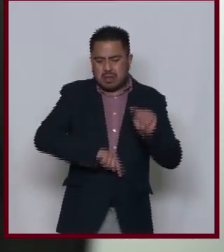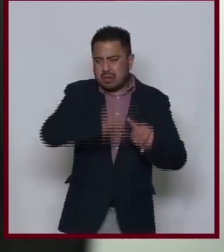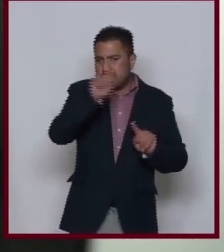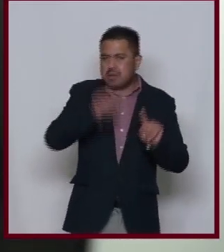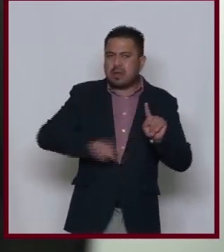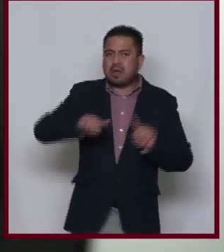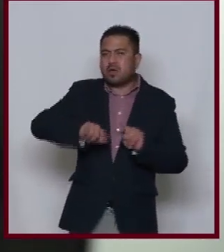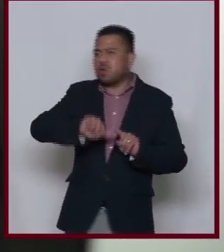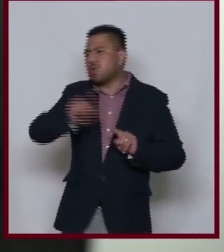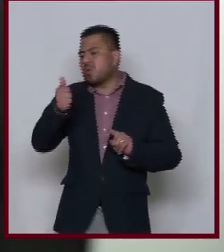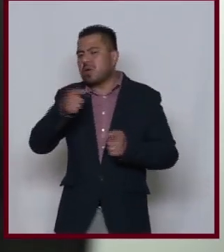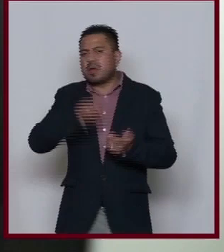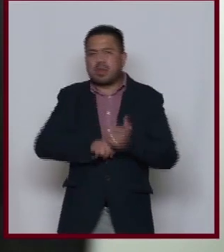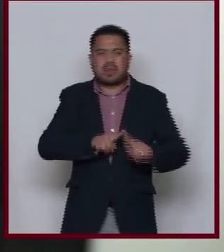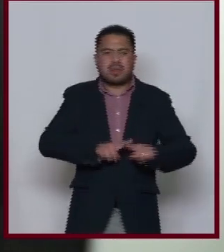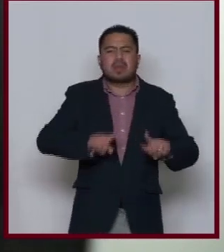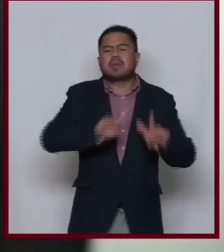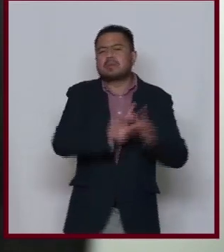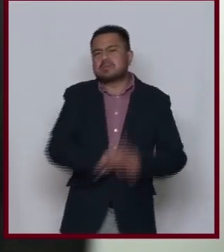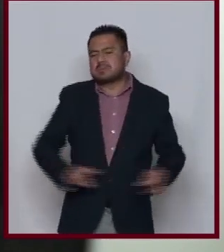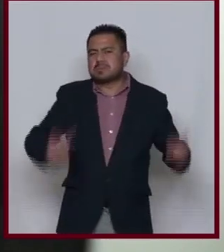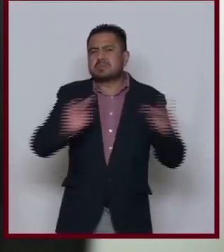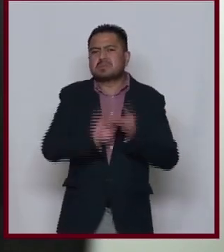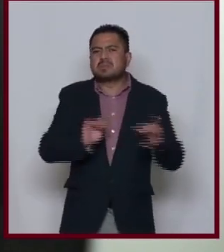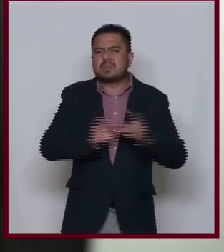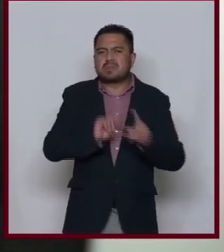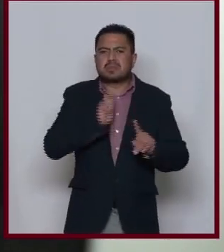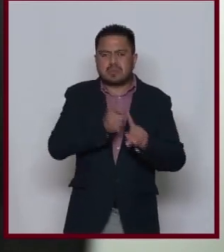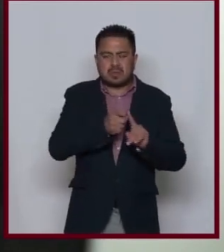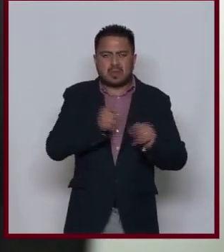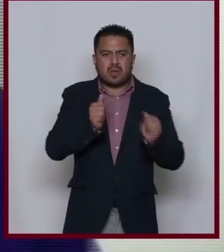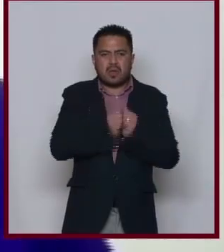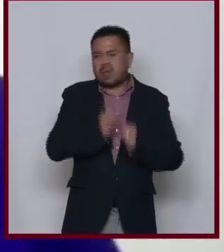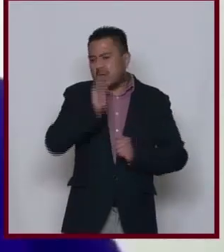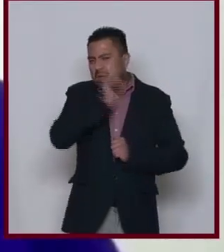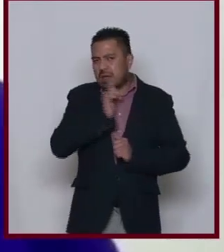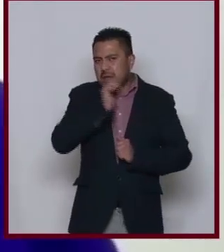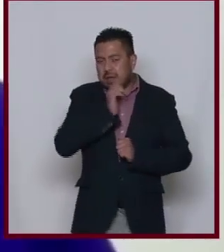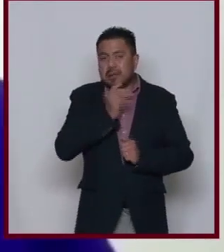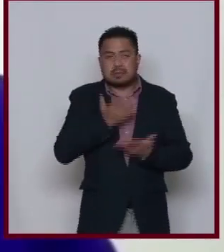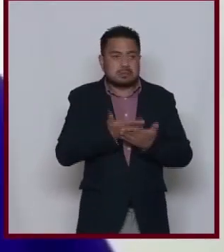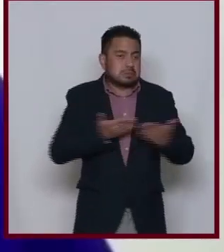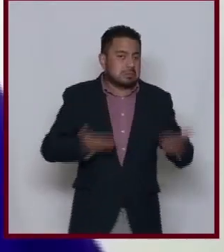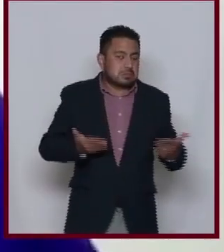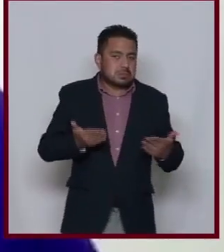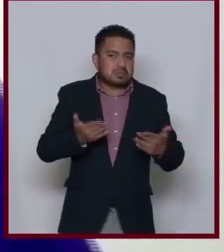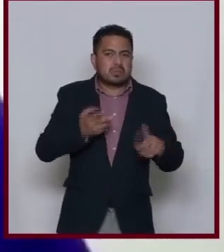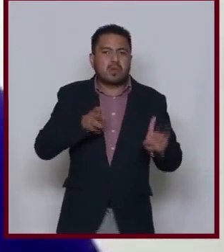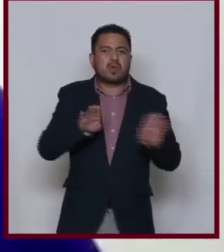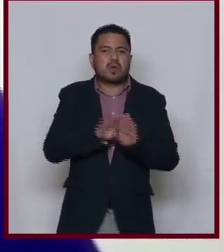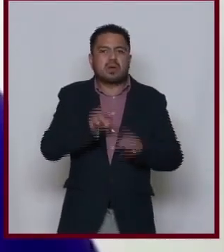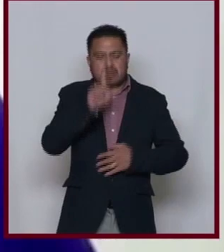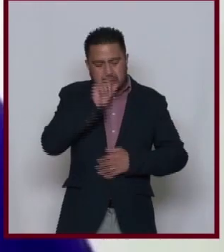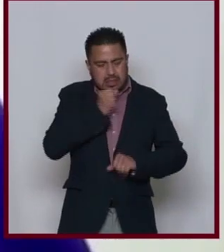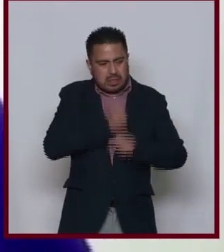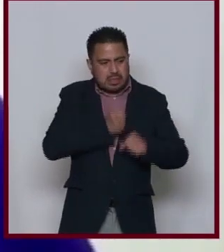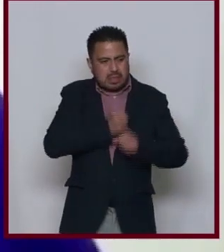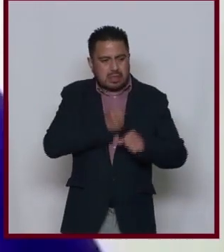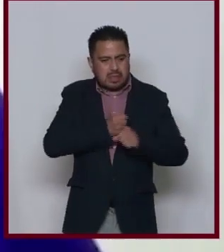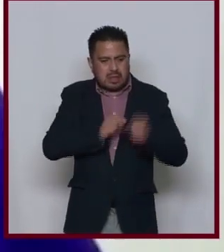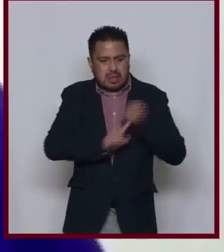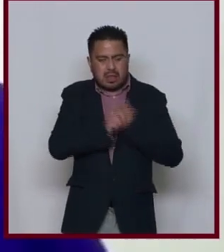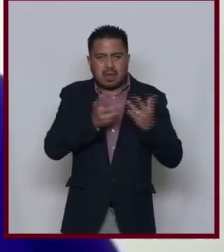otra ecuación diferencial que te describe la propagación de calor, ¿no? Entonces, es como intentar resolver